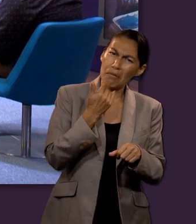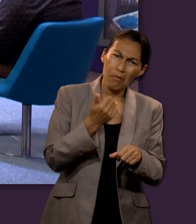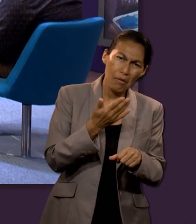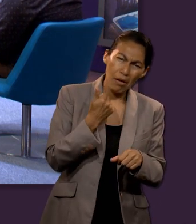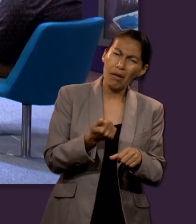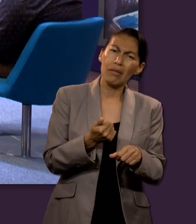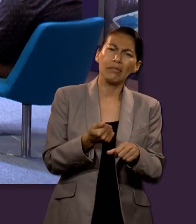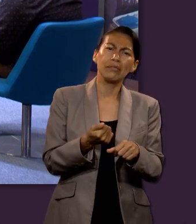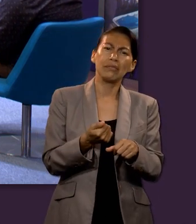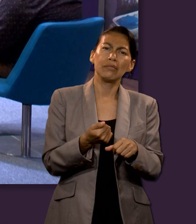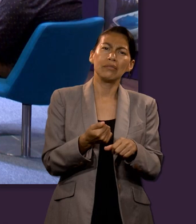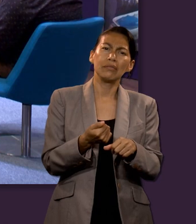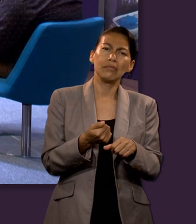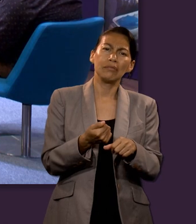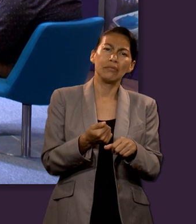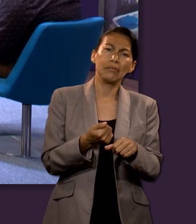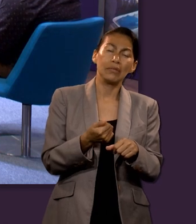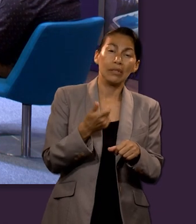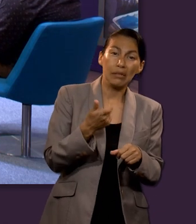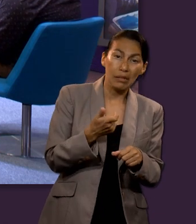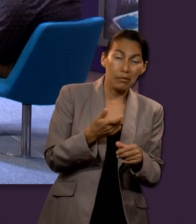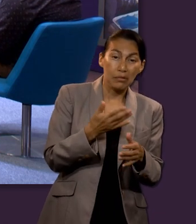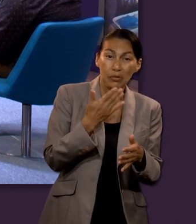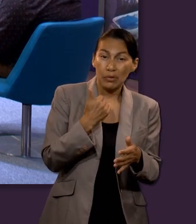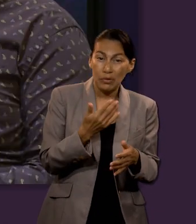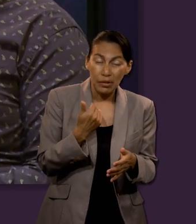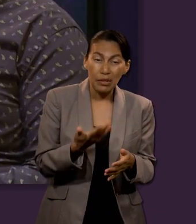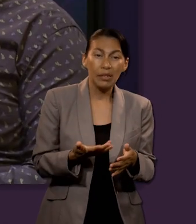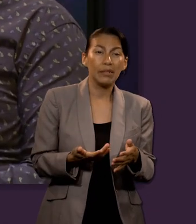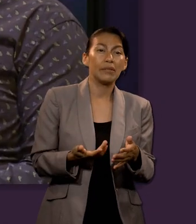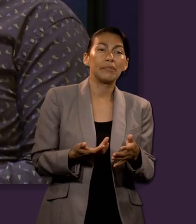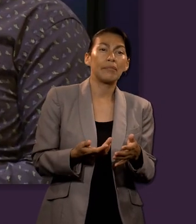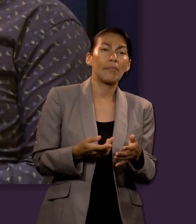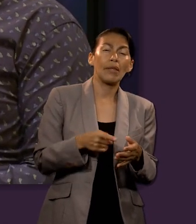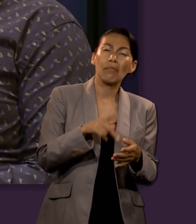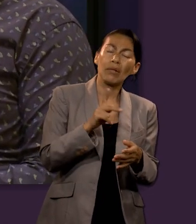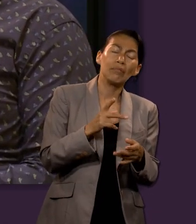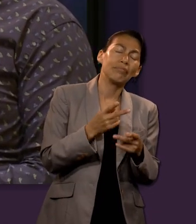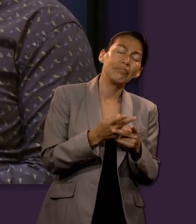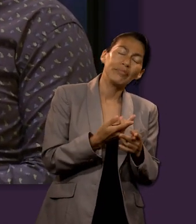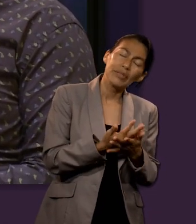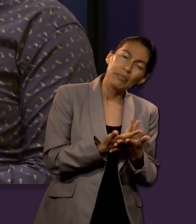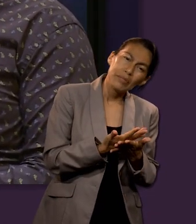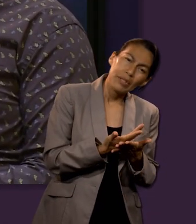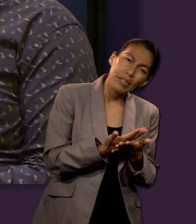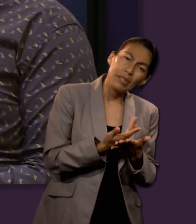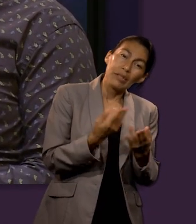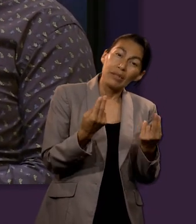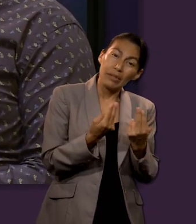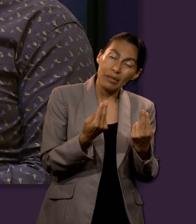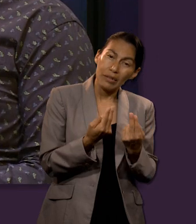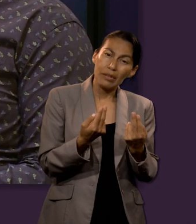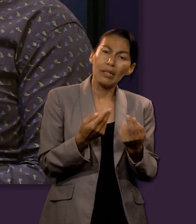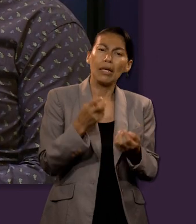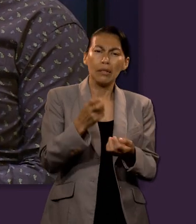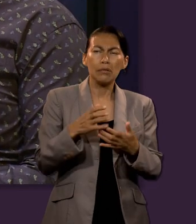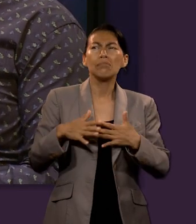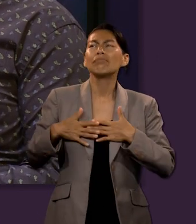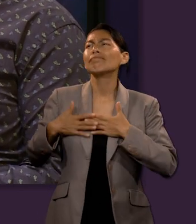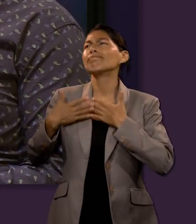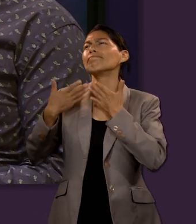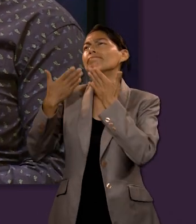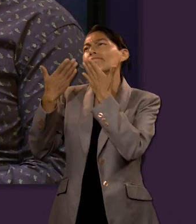pasivo o no porque no hay una enfermedad no hay un análisis económica es simplemente que no hay nada y te toca